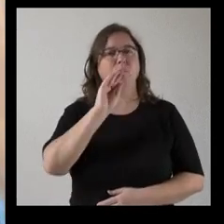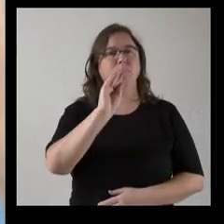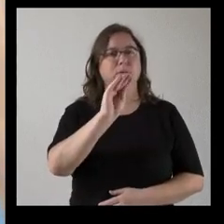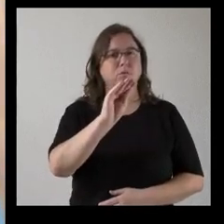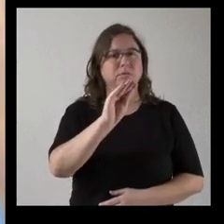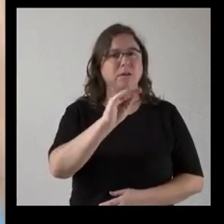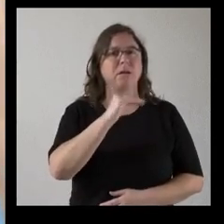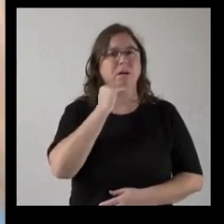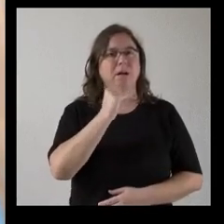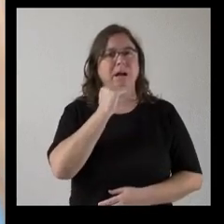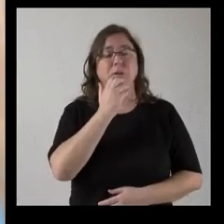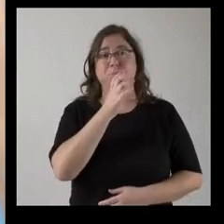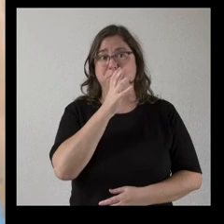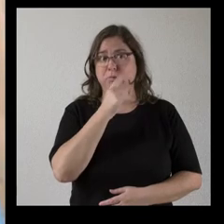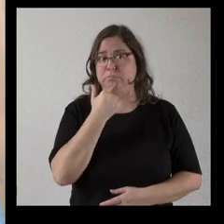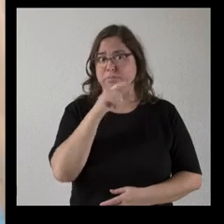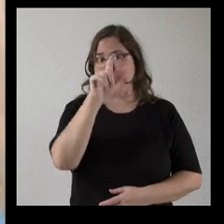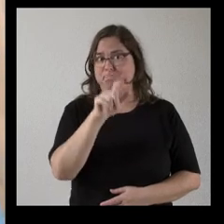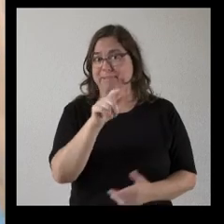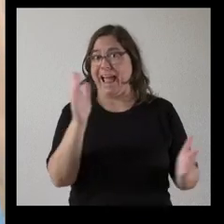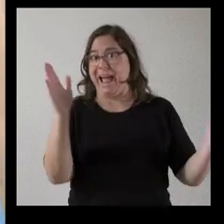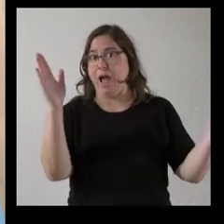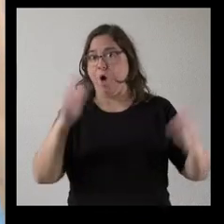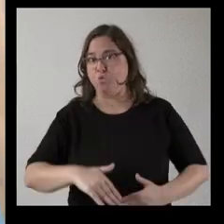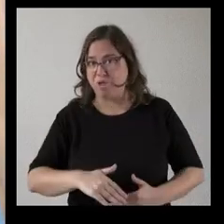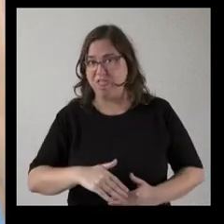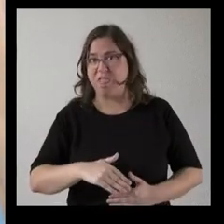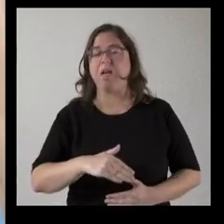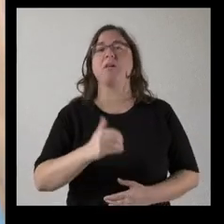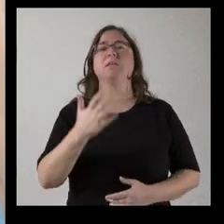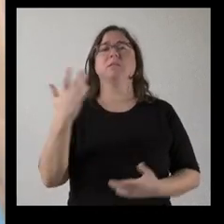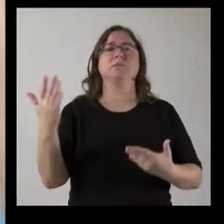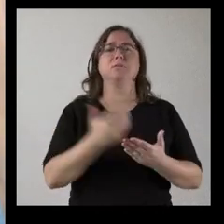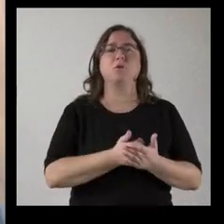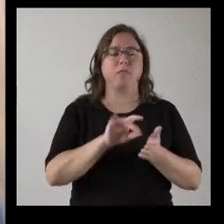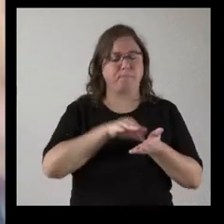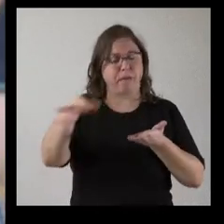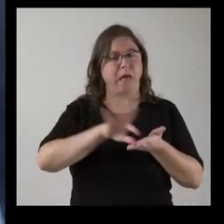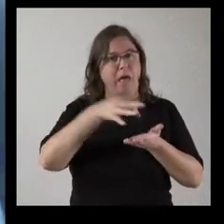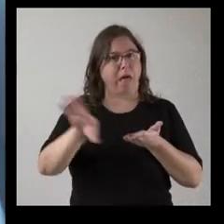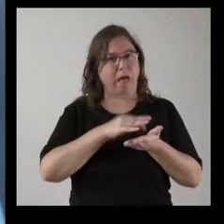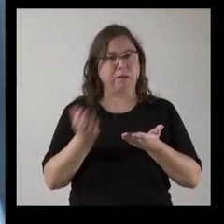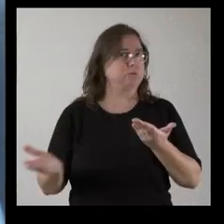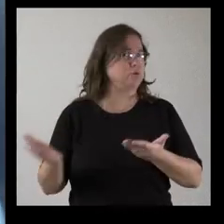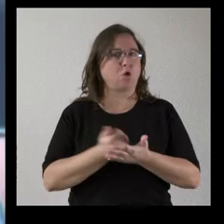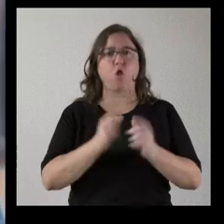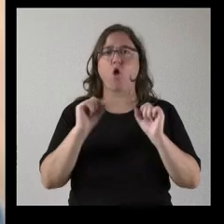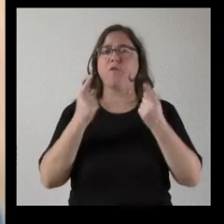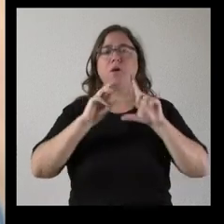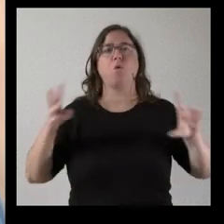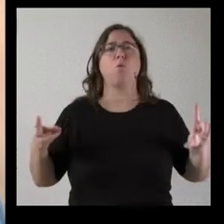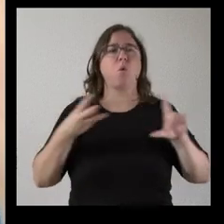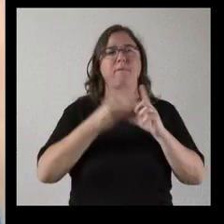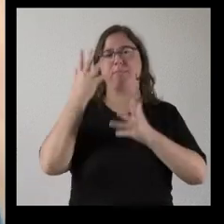a una ausencia Total que hemos detectado en todas las páginas oficiales de las juntas las